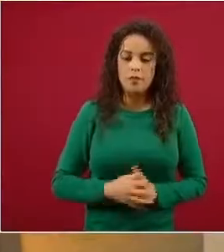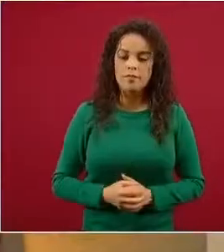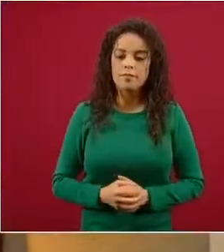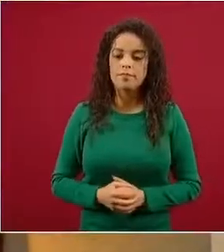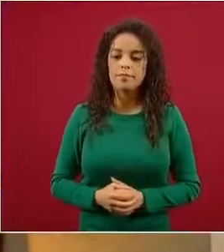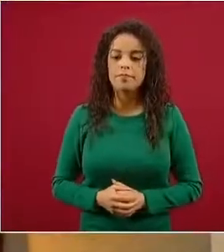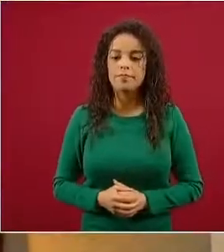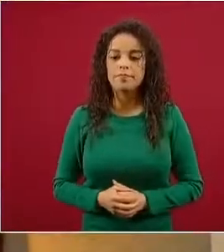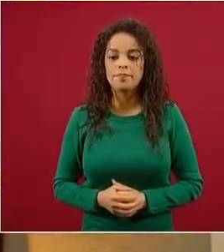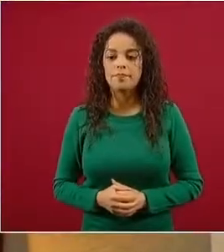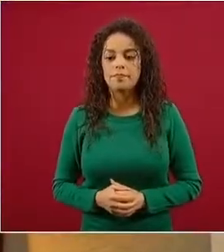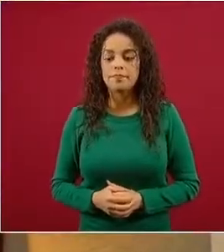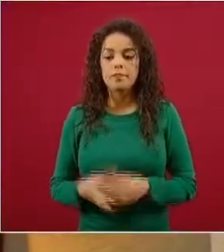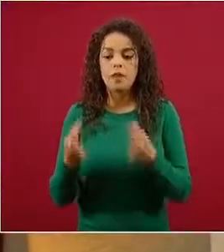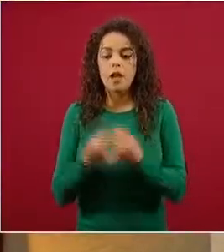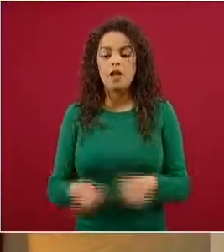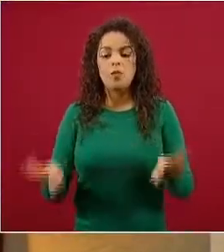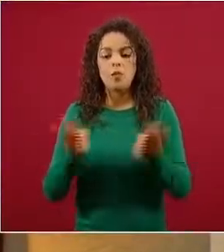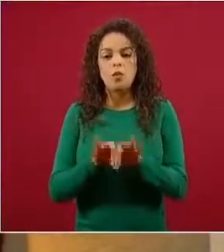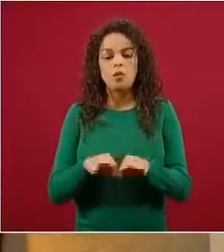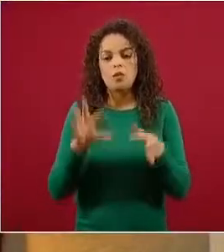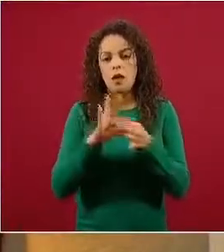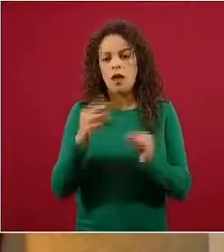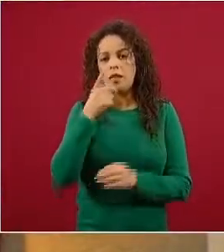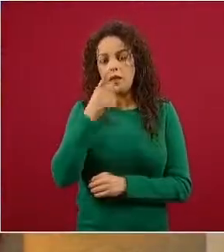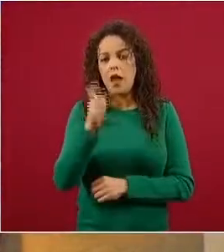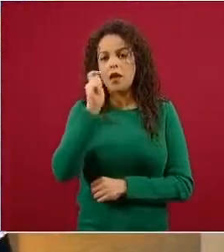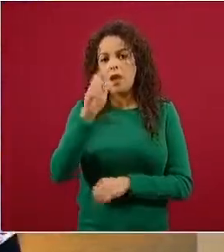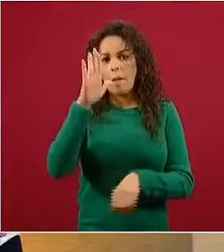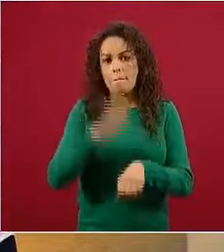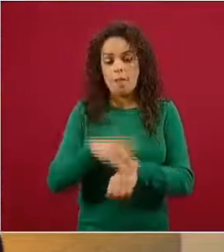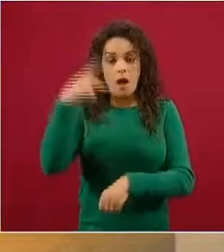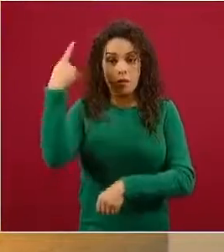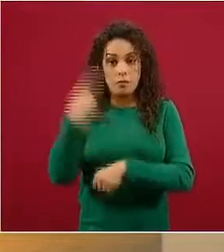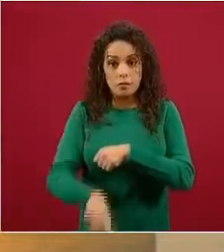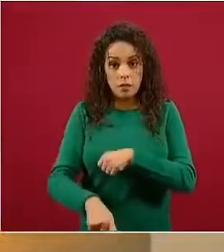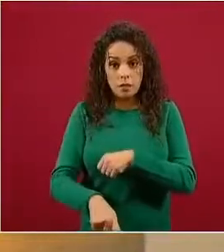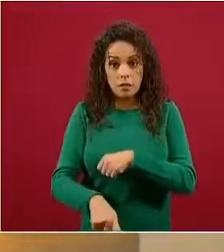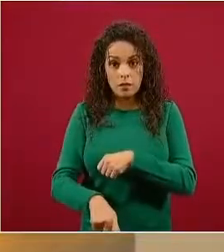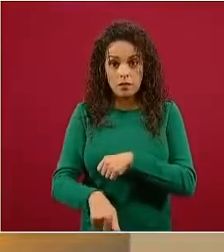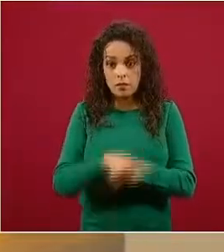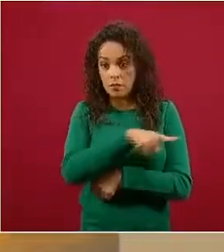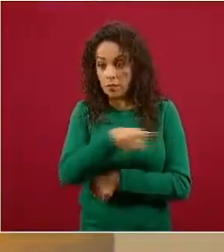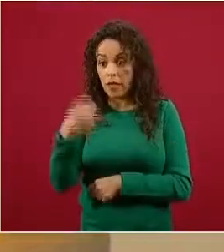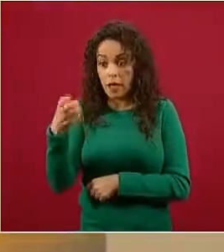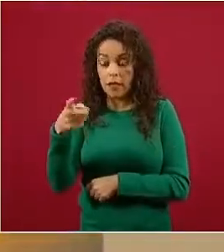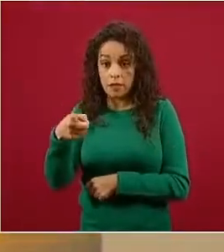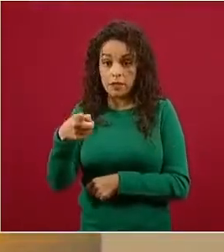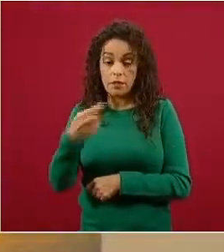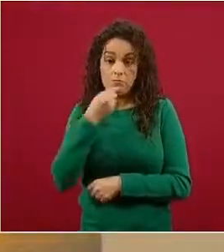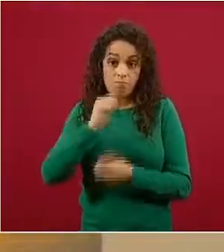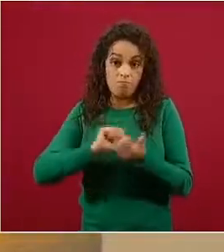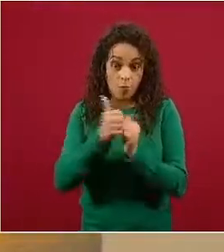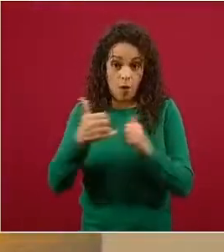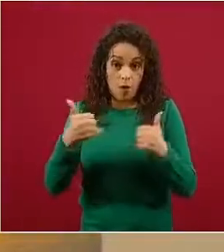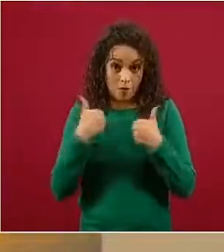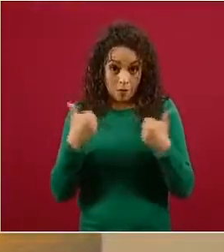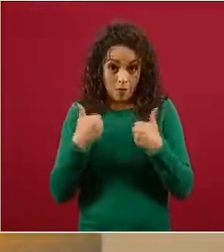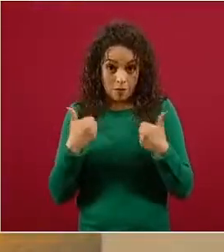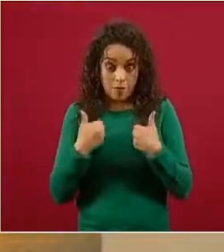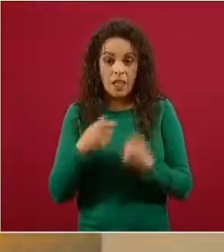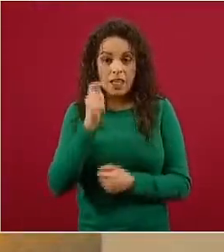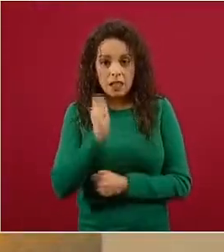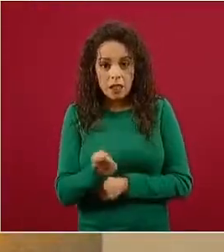una red de apoyo, que no se les debe de dejar solos. Tener en cuenta que sí, la verdad es que el duelo a veces sí puede